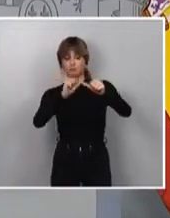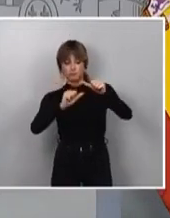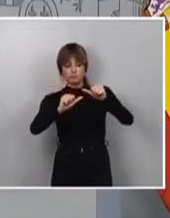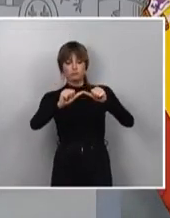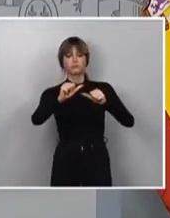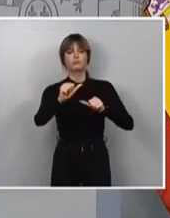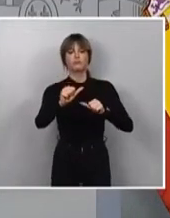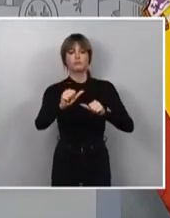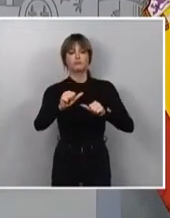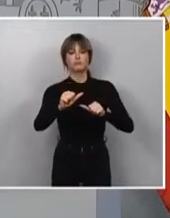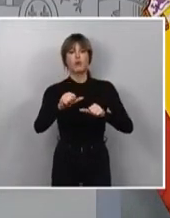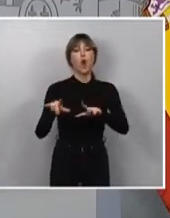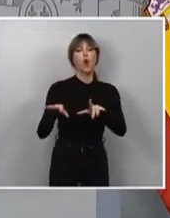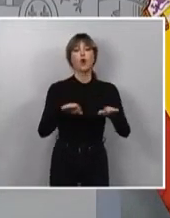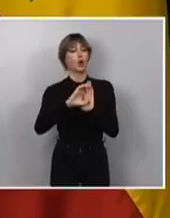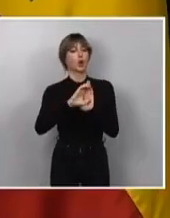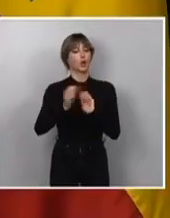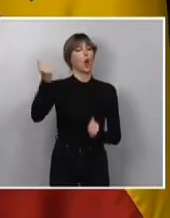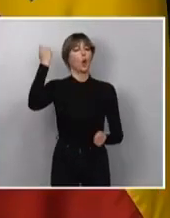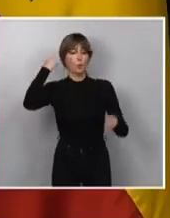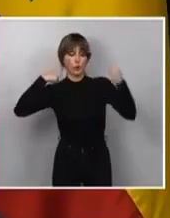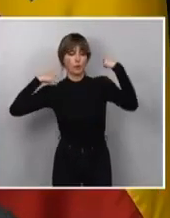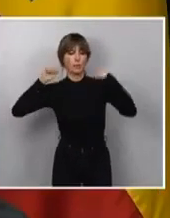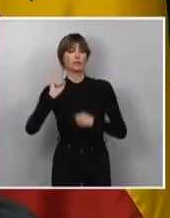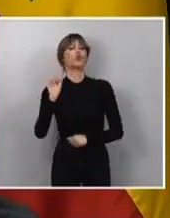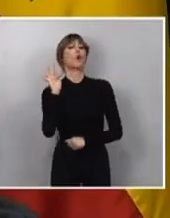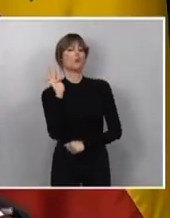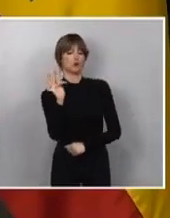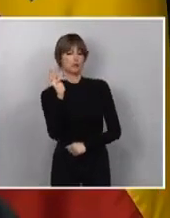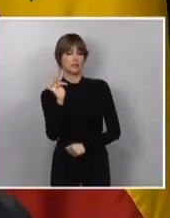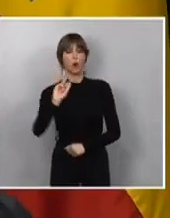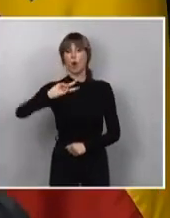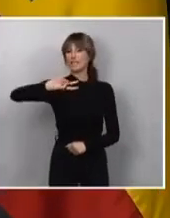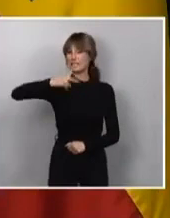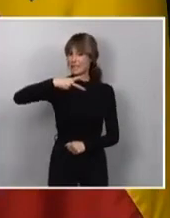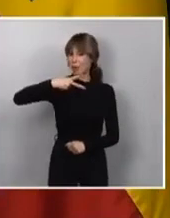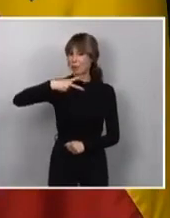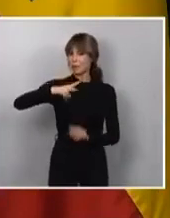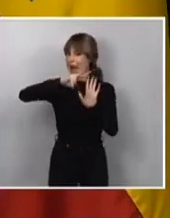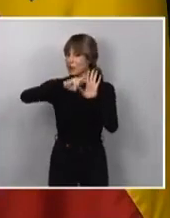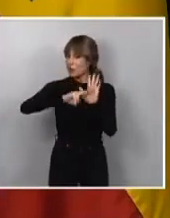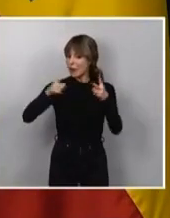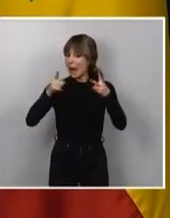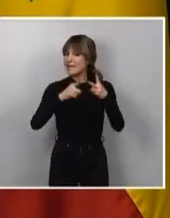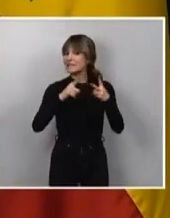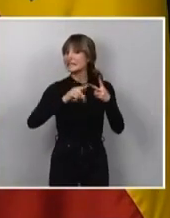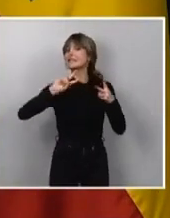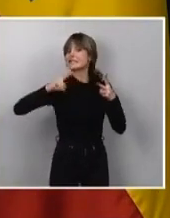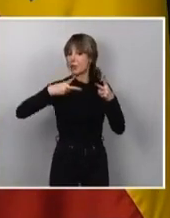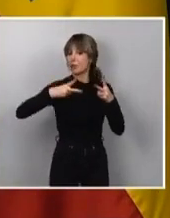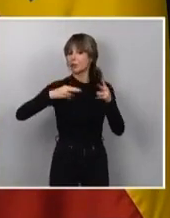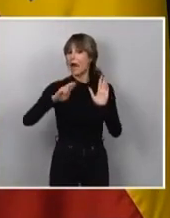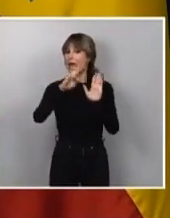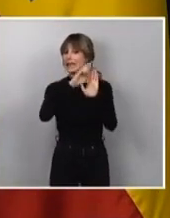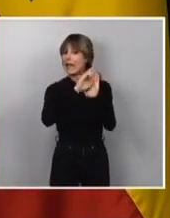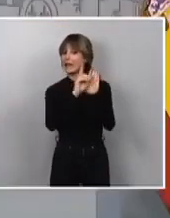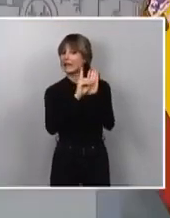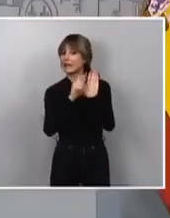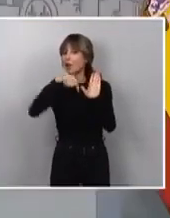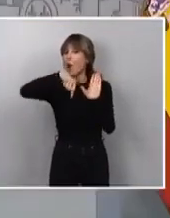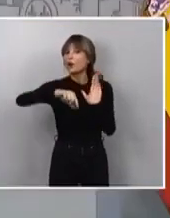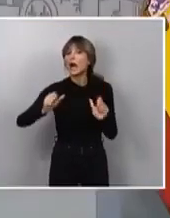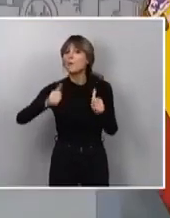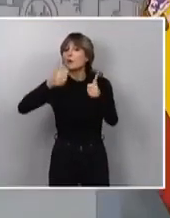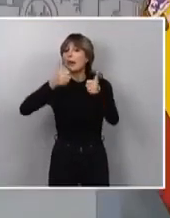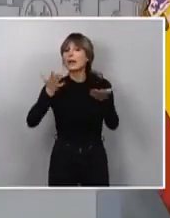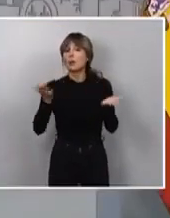sus varones a sus administraciones públicas las cuales utilizas y de las cuales dependes para seguir en la poltrona repartiendo el Maná que no cae del cielo sino que sale de los